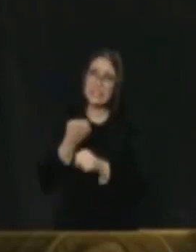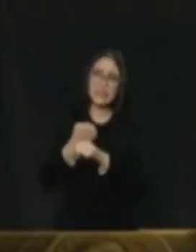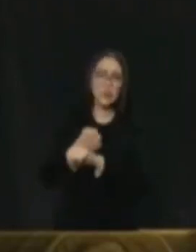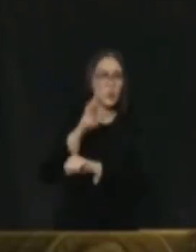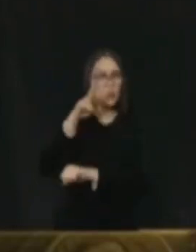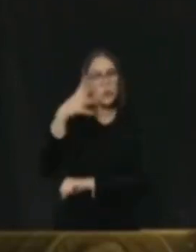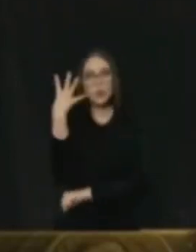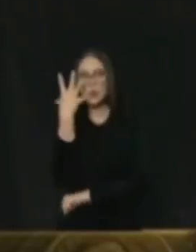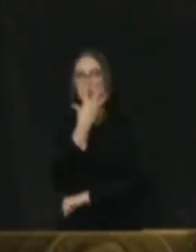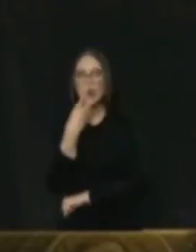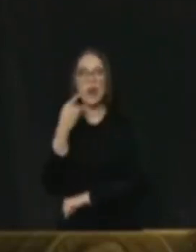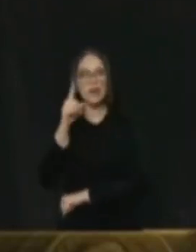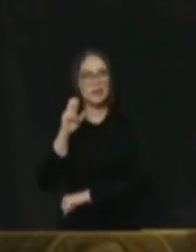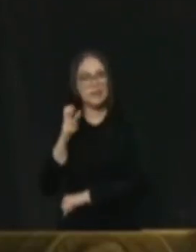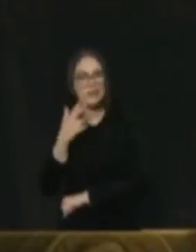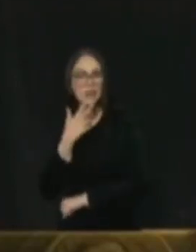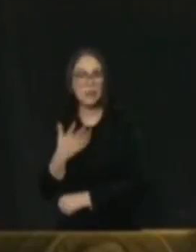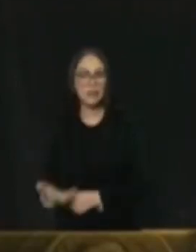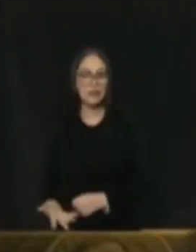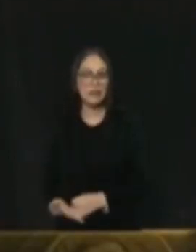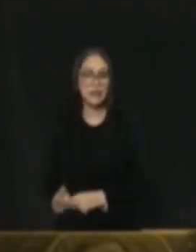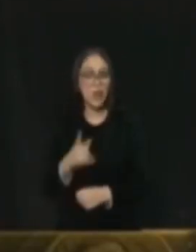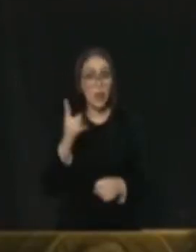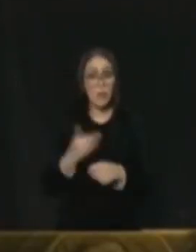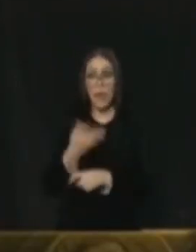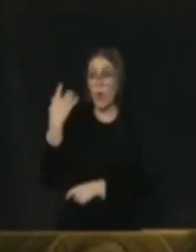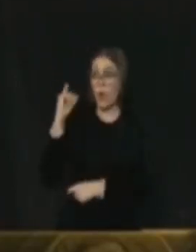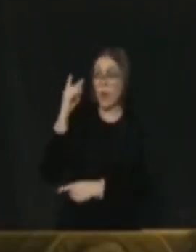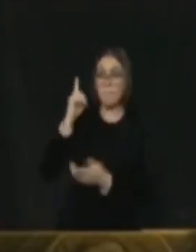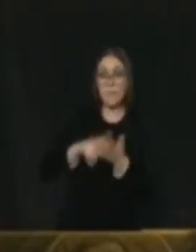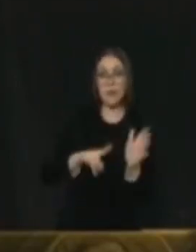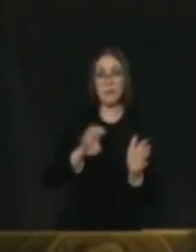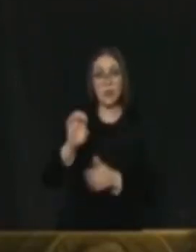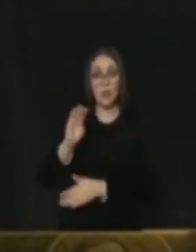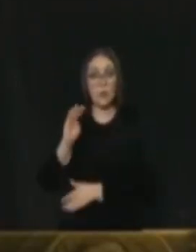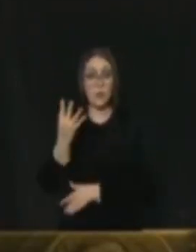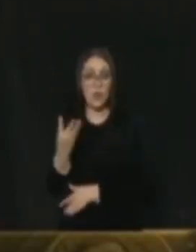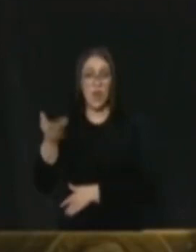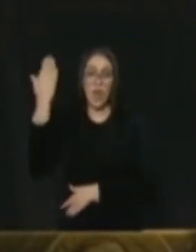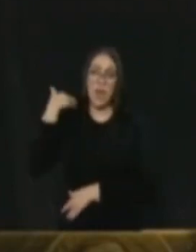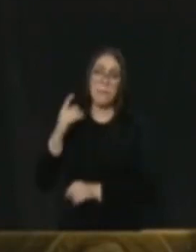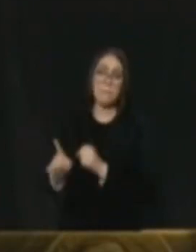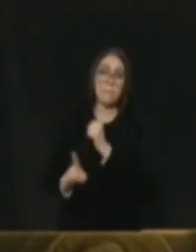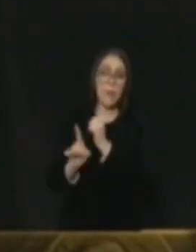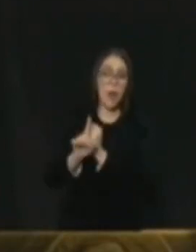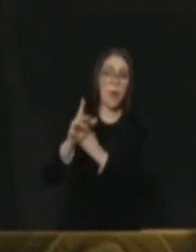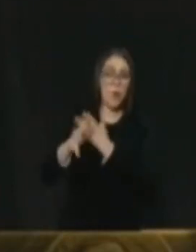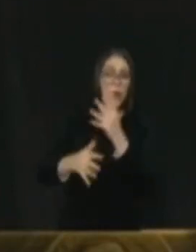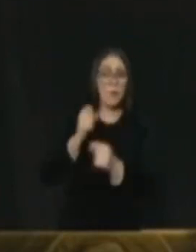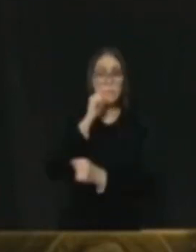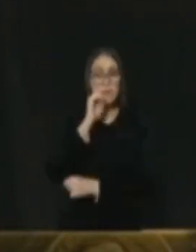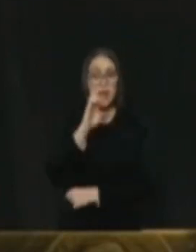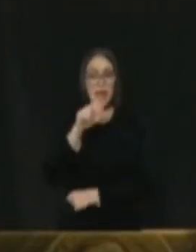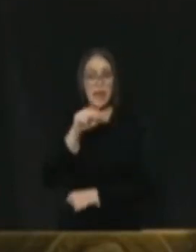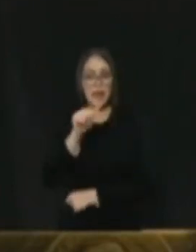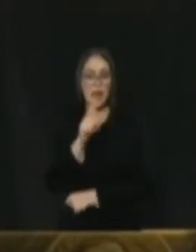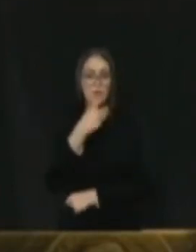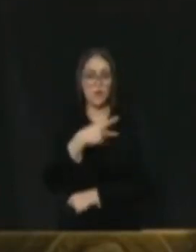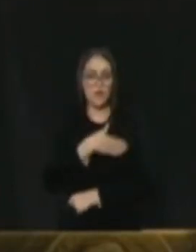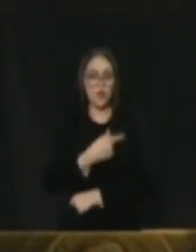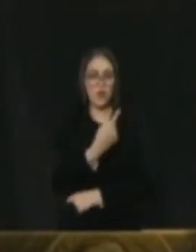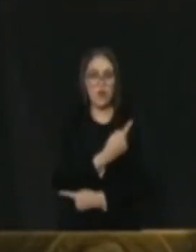Y es que en julio de 1994, en pleno conflicto armado, Elena junto a sus hijos Felipe y